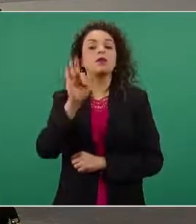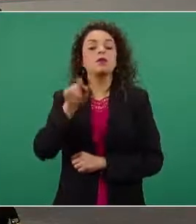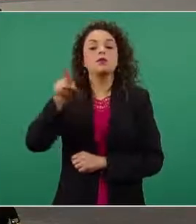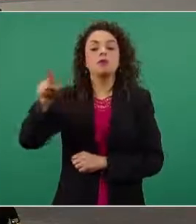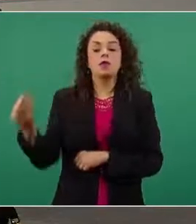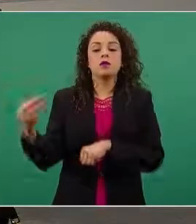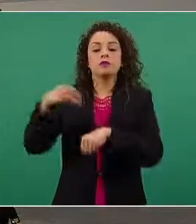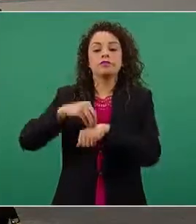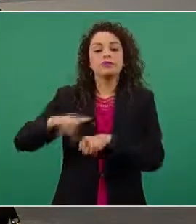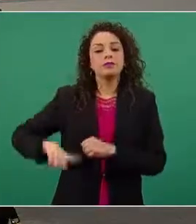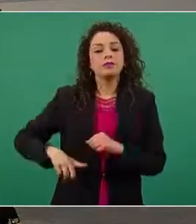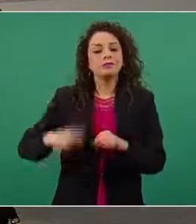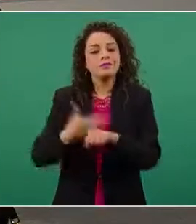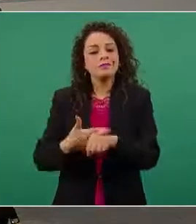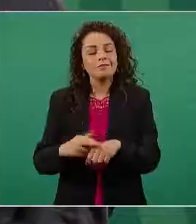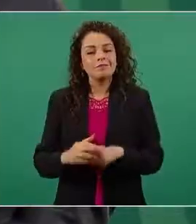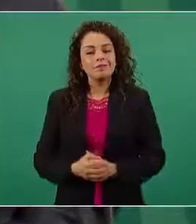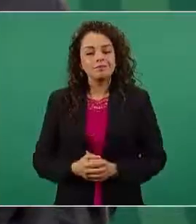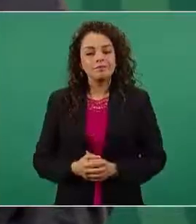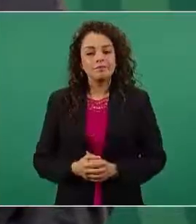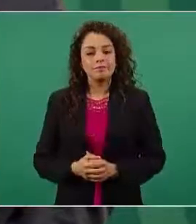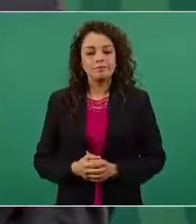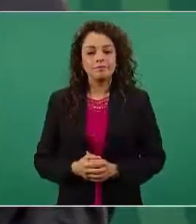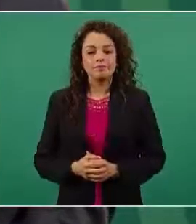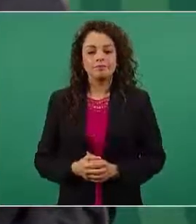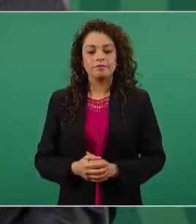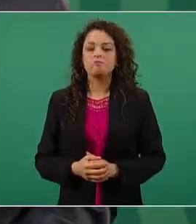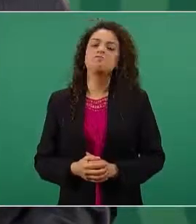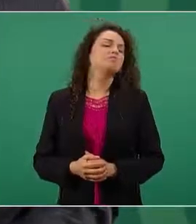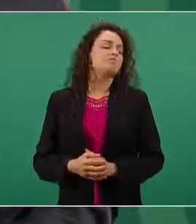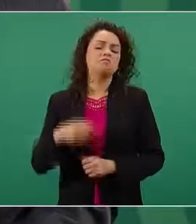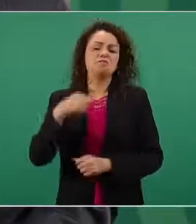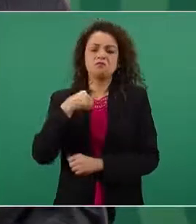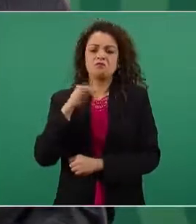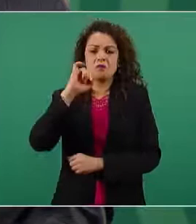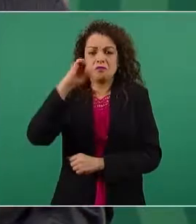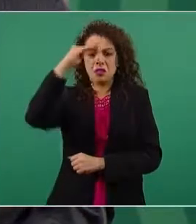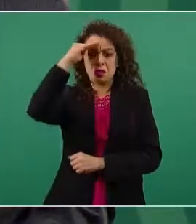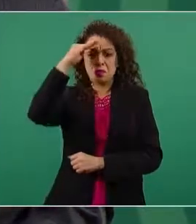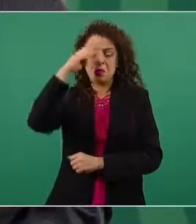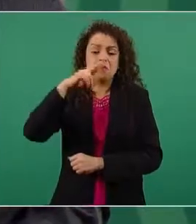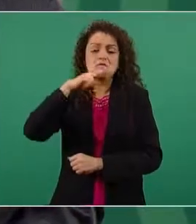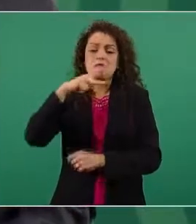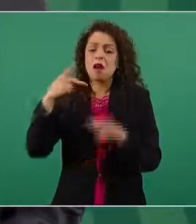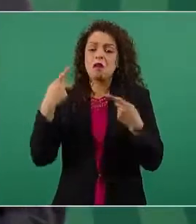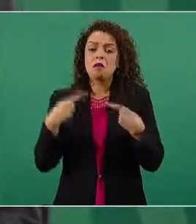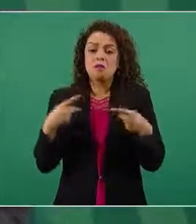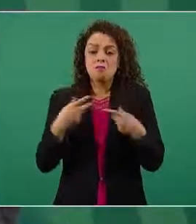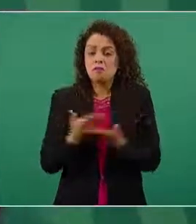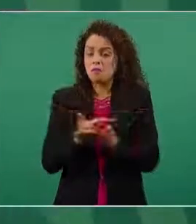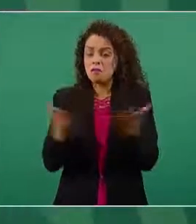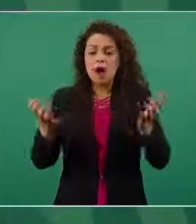entidades? Yo soy partidario, en efecto, de que sea la gente la que decida, que no